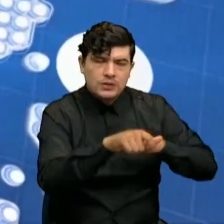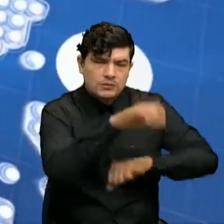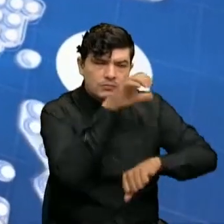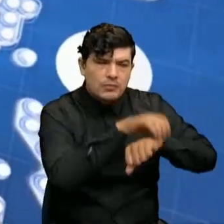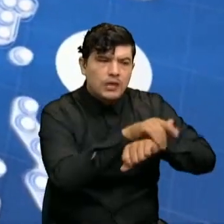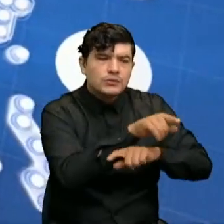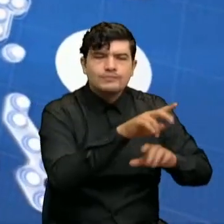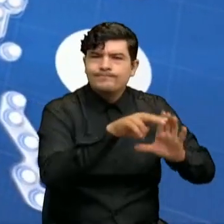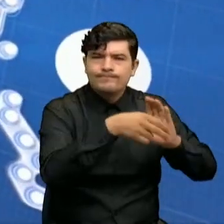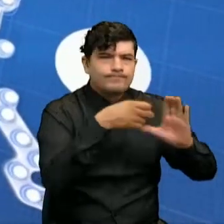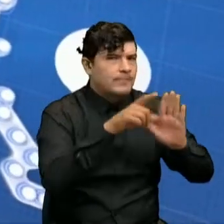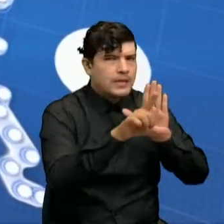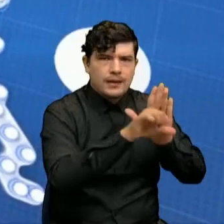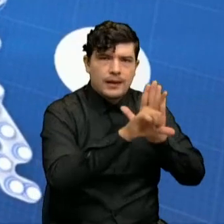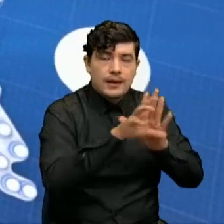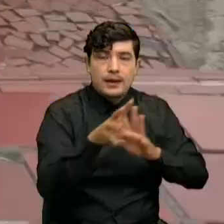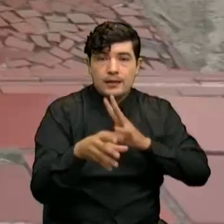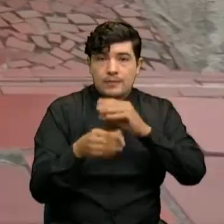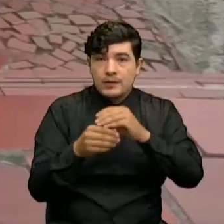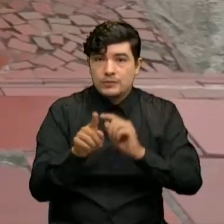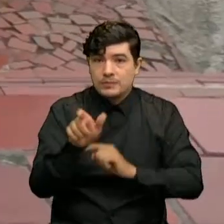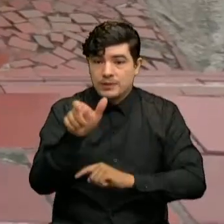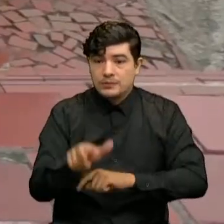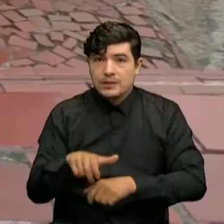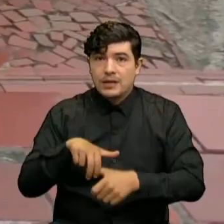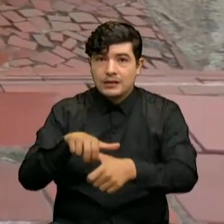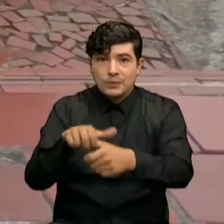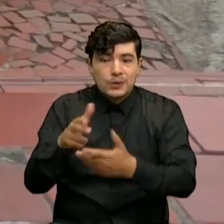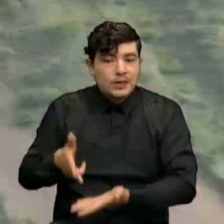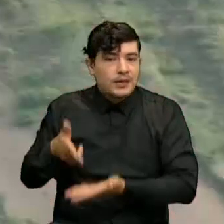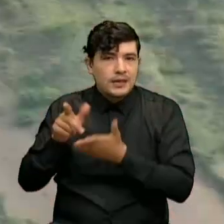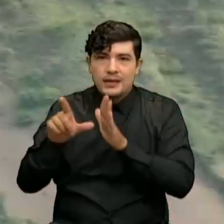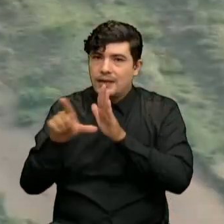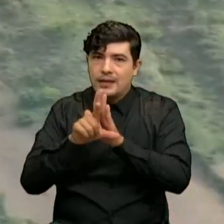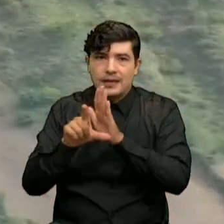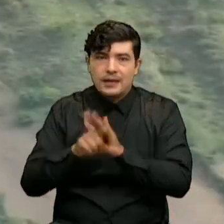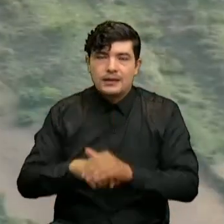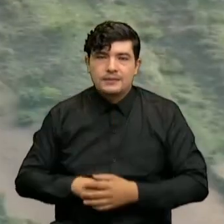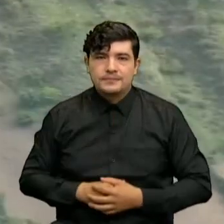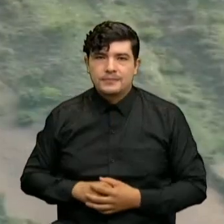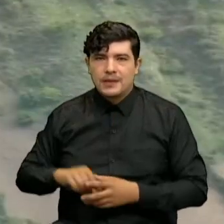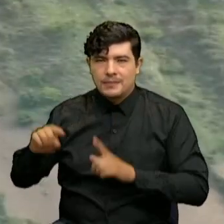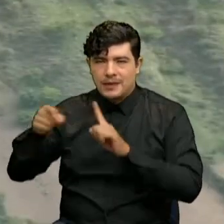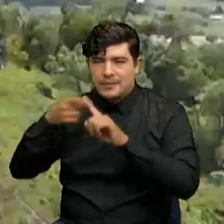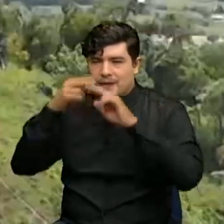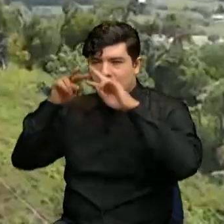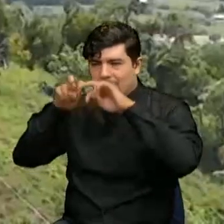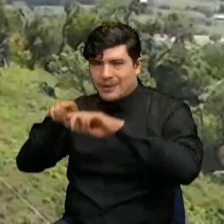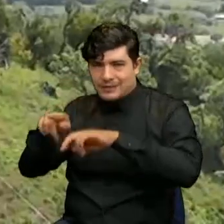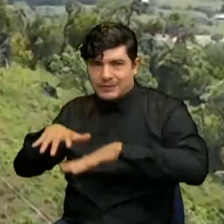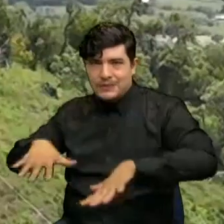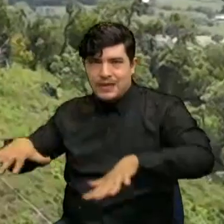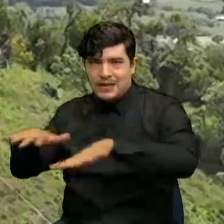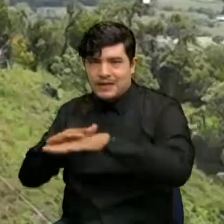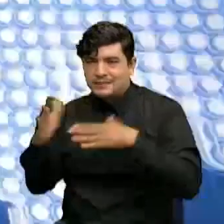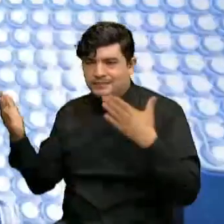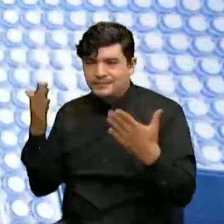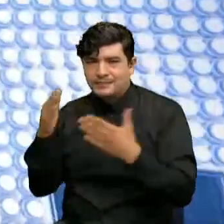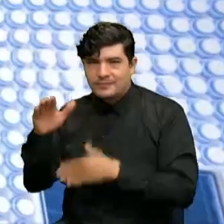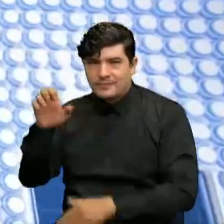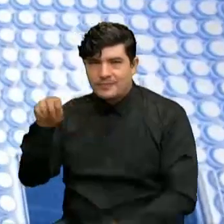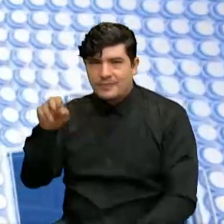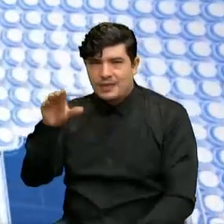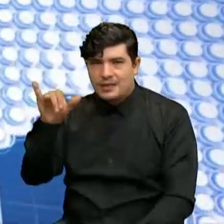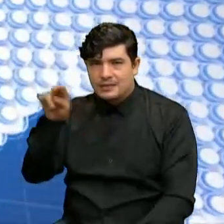y una por porte ilegal de armas el primer operativo se adelantó en el sector loma del negro jurisdicción del municipio de enciso